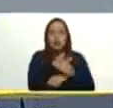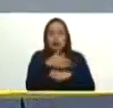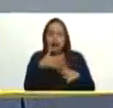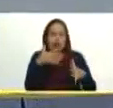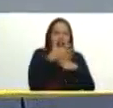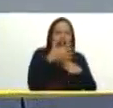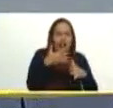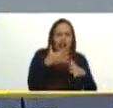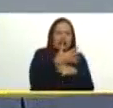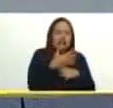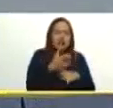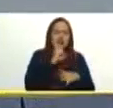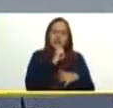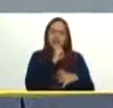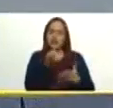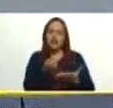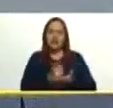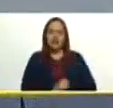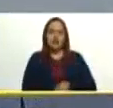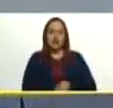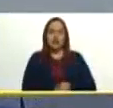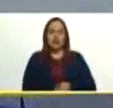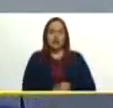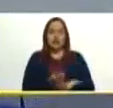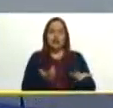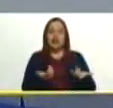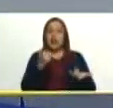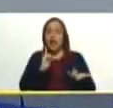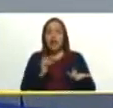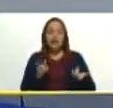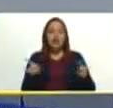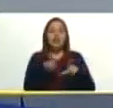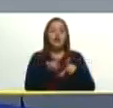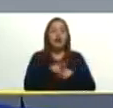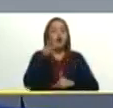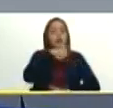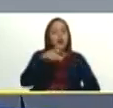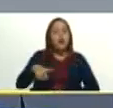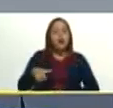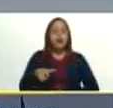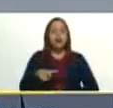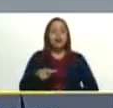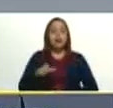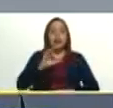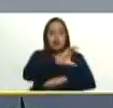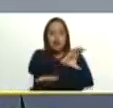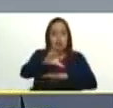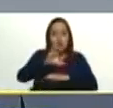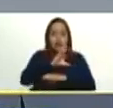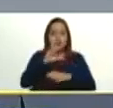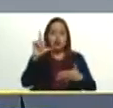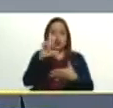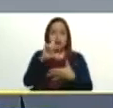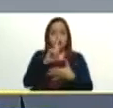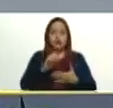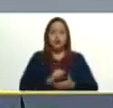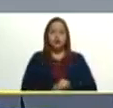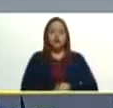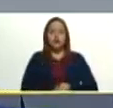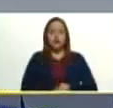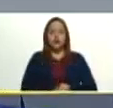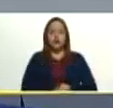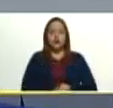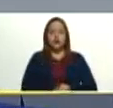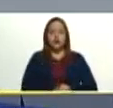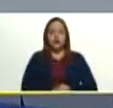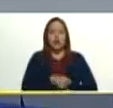metafórica, que son las civilizaciones caribeñas de América Latina, es que esto